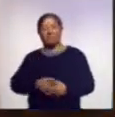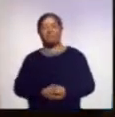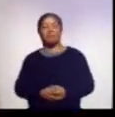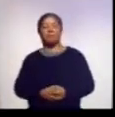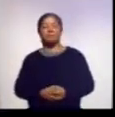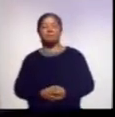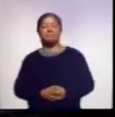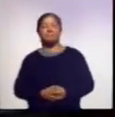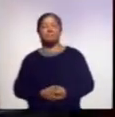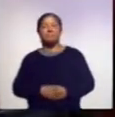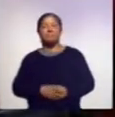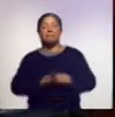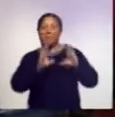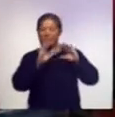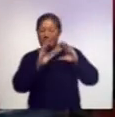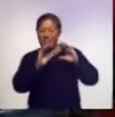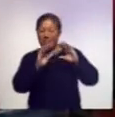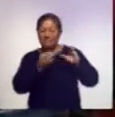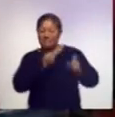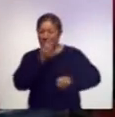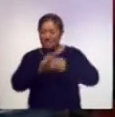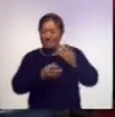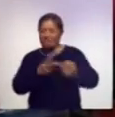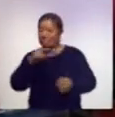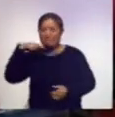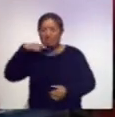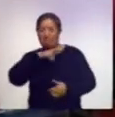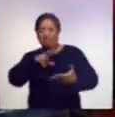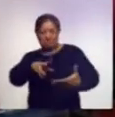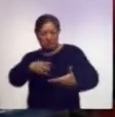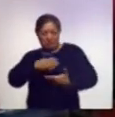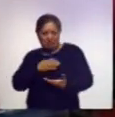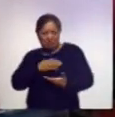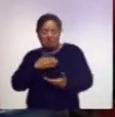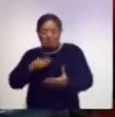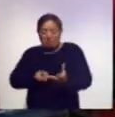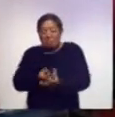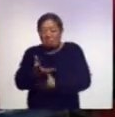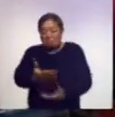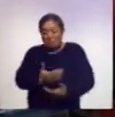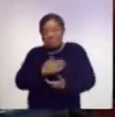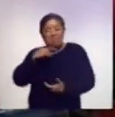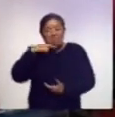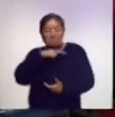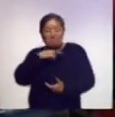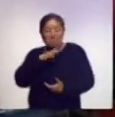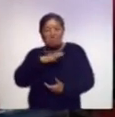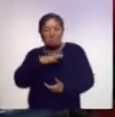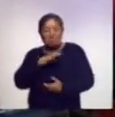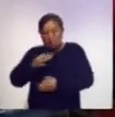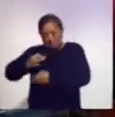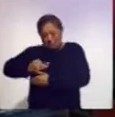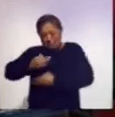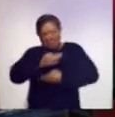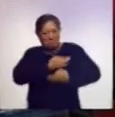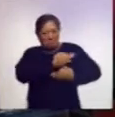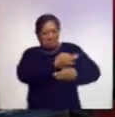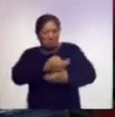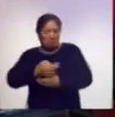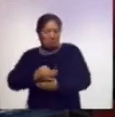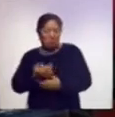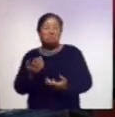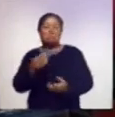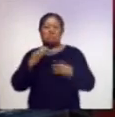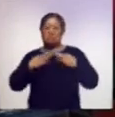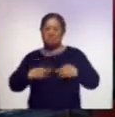el inicio el apego inmediato. Se generan una serie de hormonas, una serie de estabilidad para la mamá y para el niño que